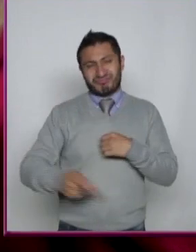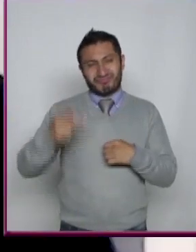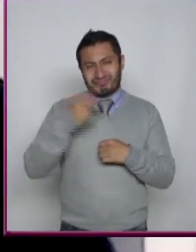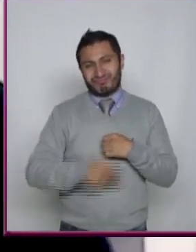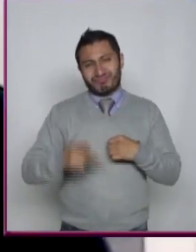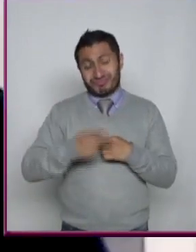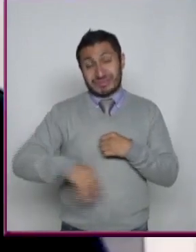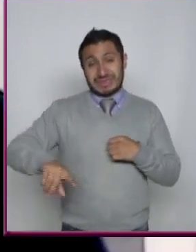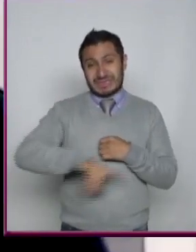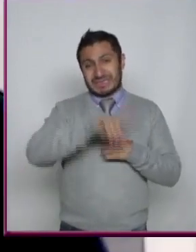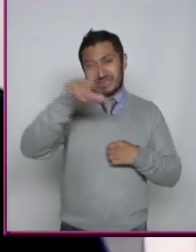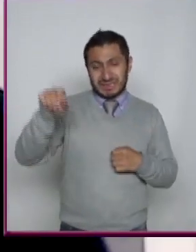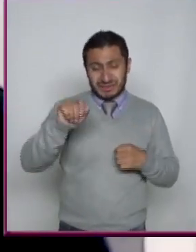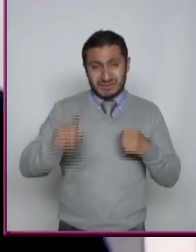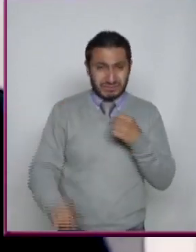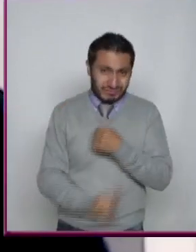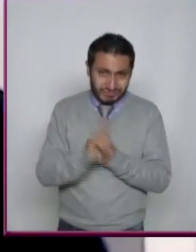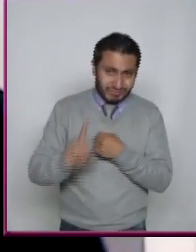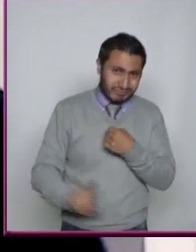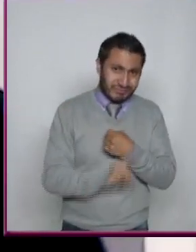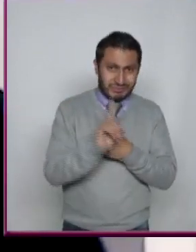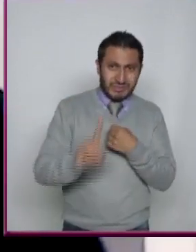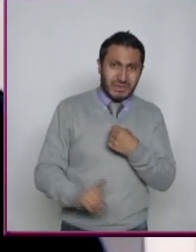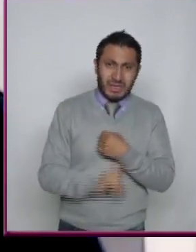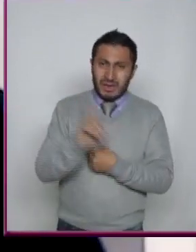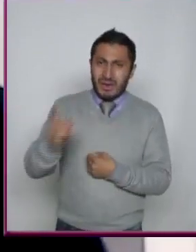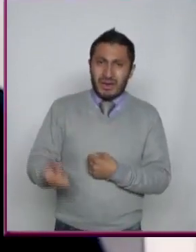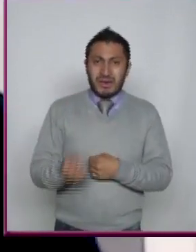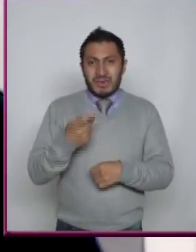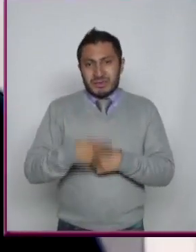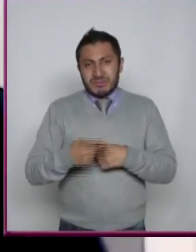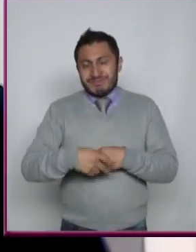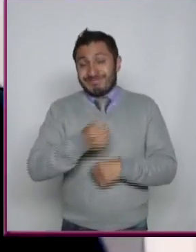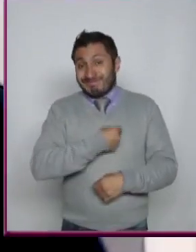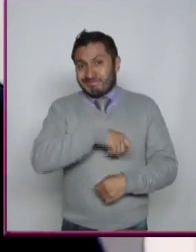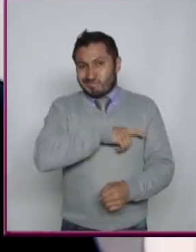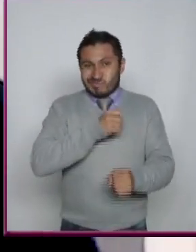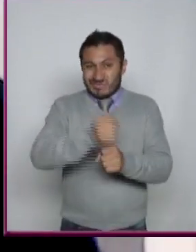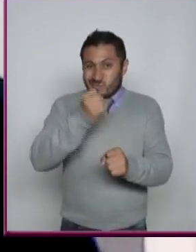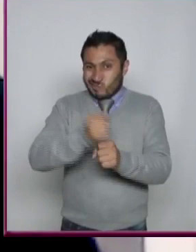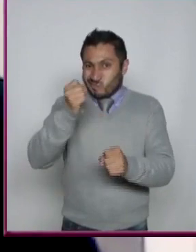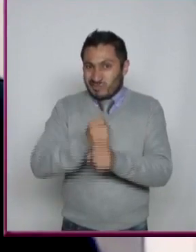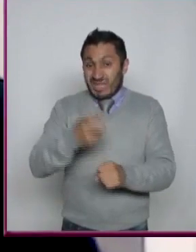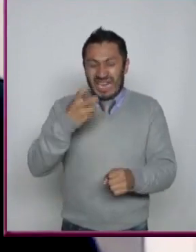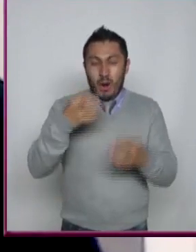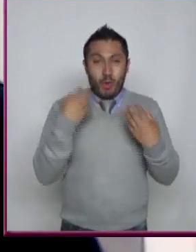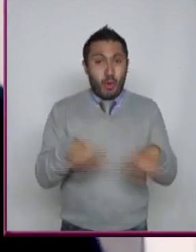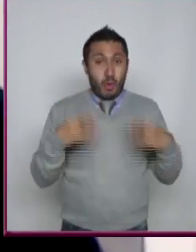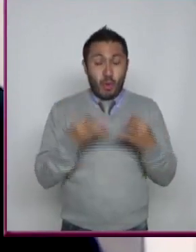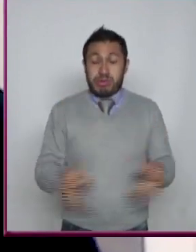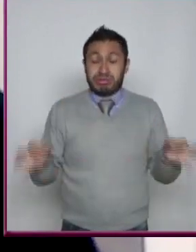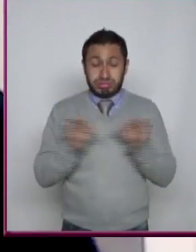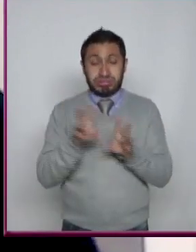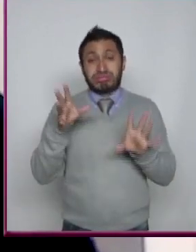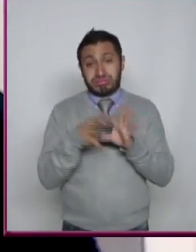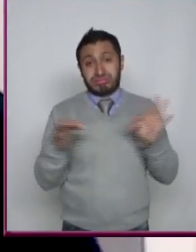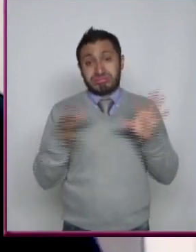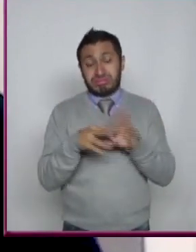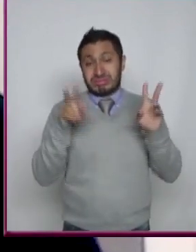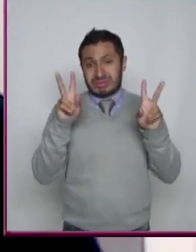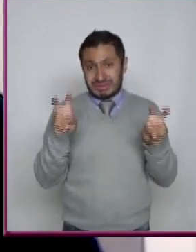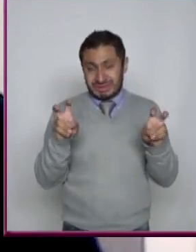después se transformen en situaciones de violencia, ¿no? Y es importante hablar de ellos, ¿no? Es